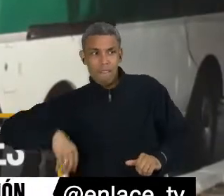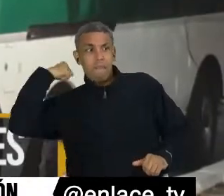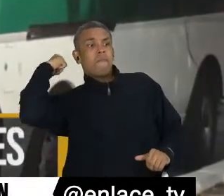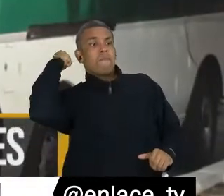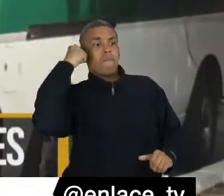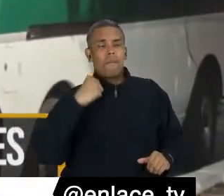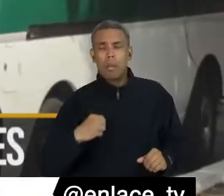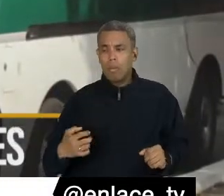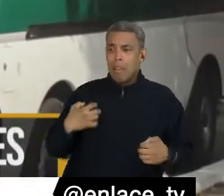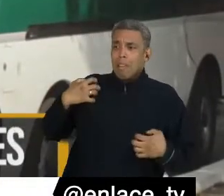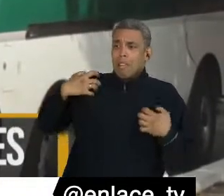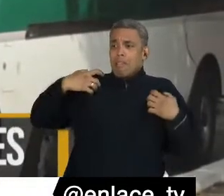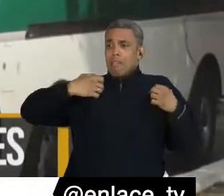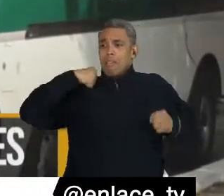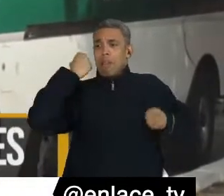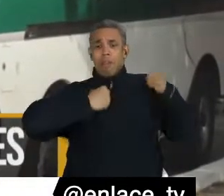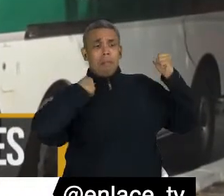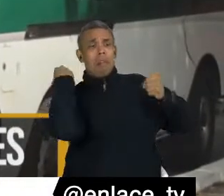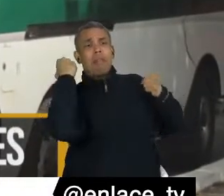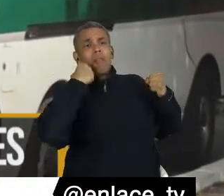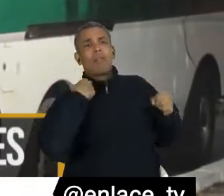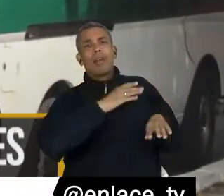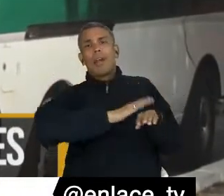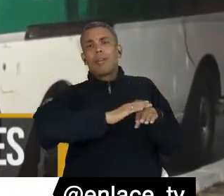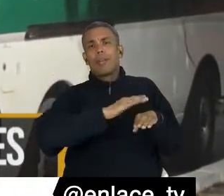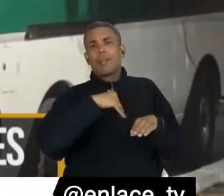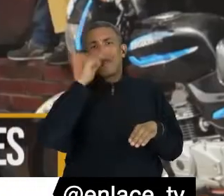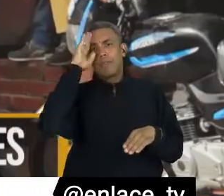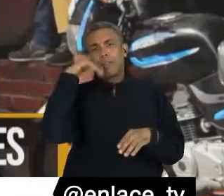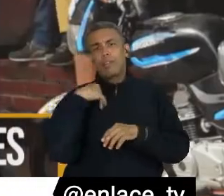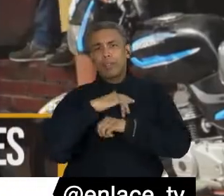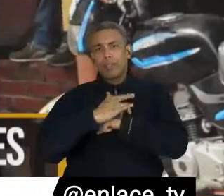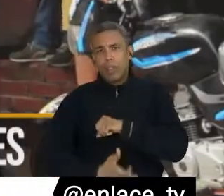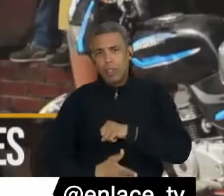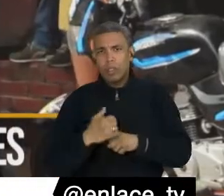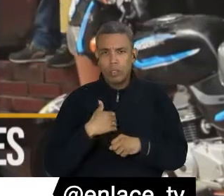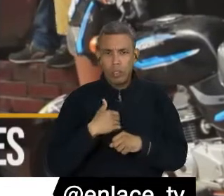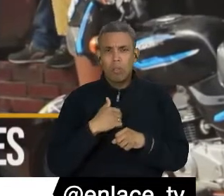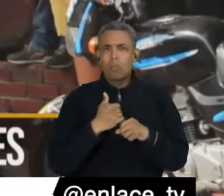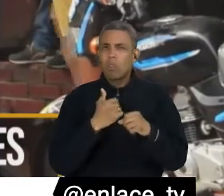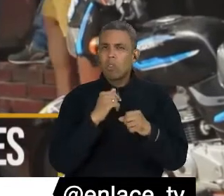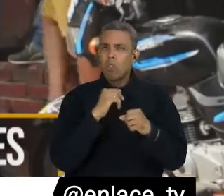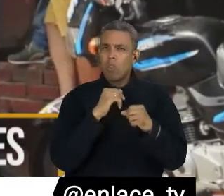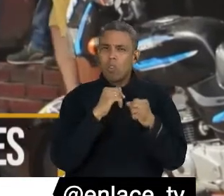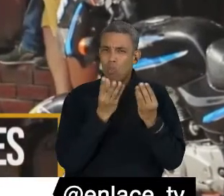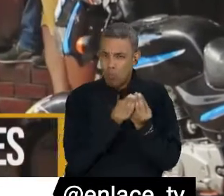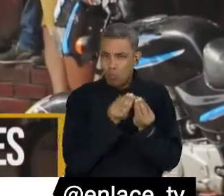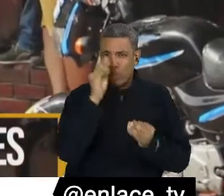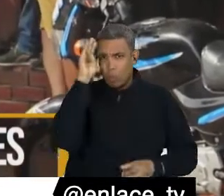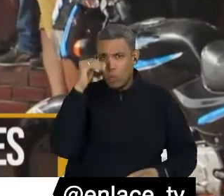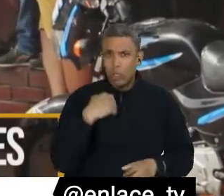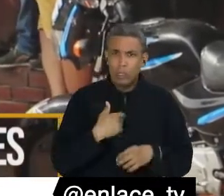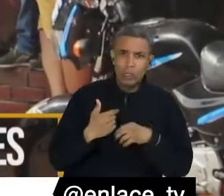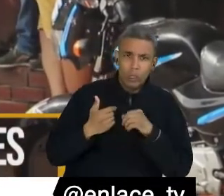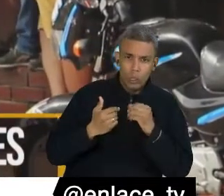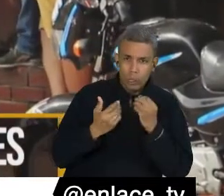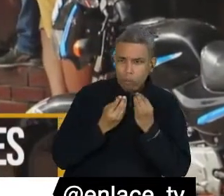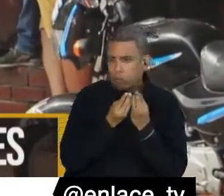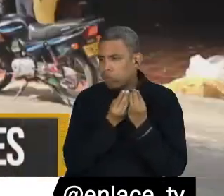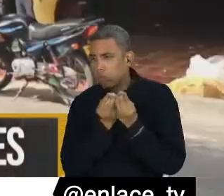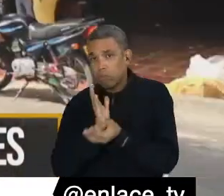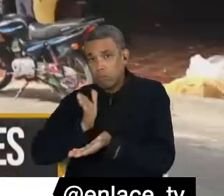inmueble, quien salió corriendo y alcanzó a dar aviso a las autoridades. Hasta el lugar llegaron varios uniformados de la policía para realizar la inspección del